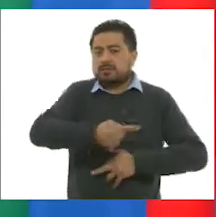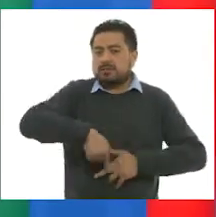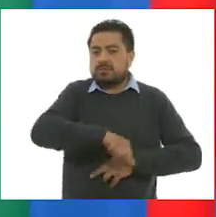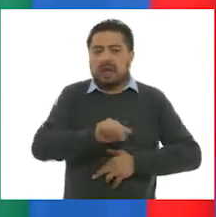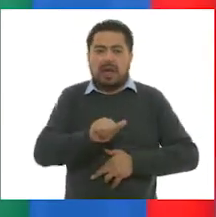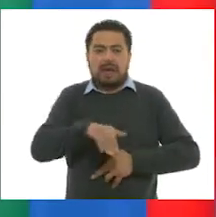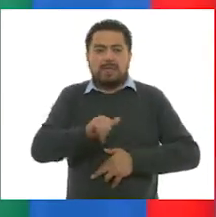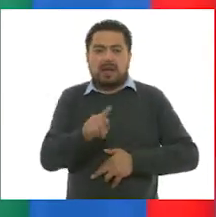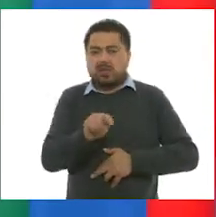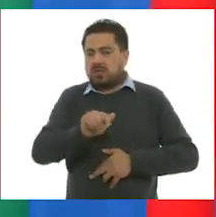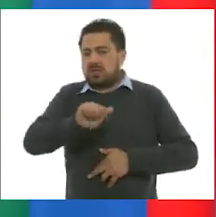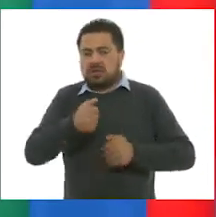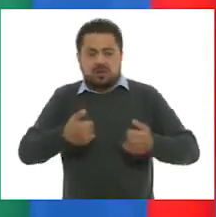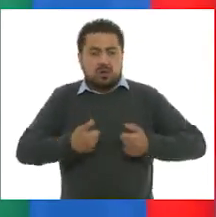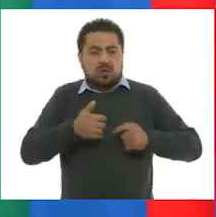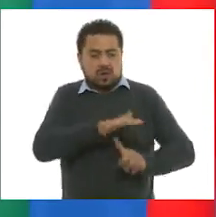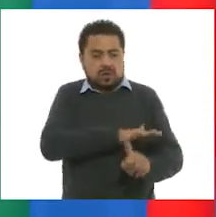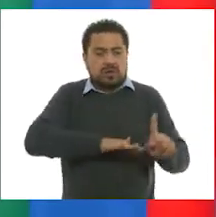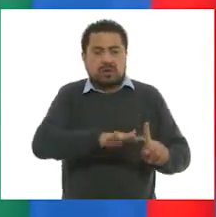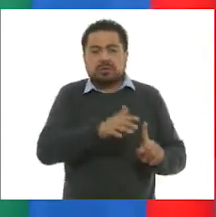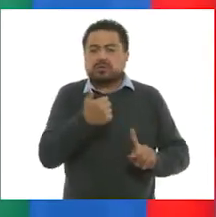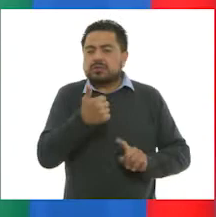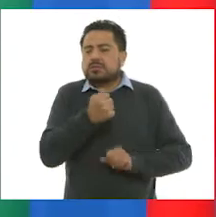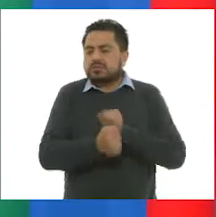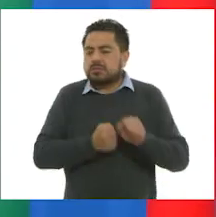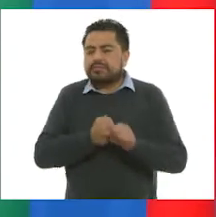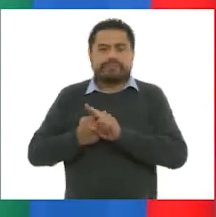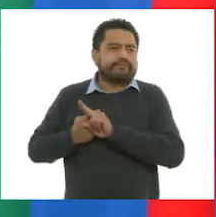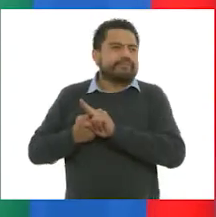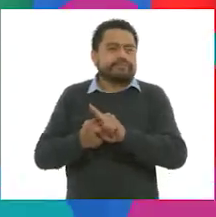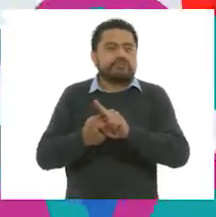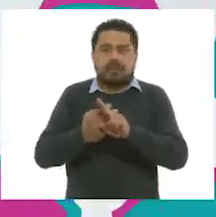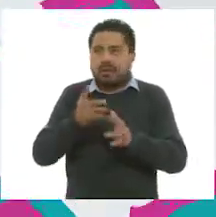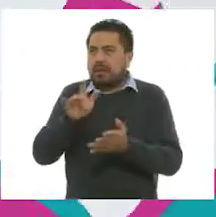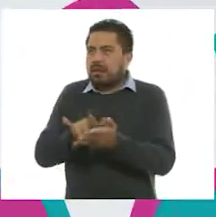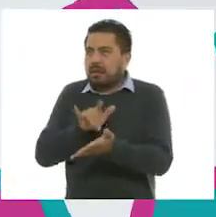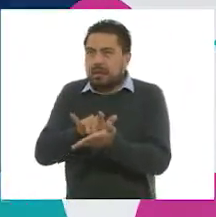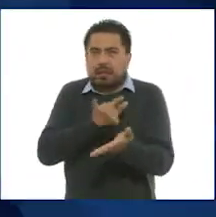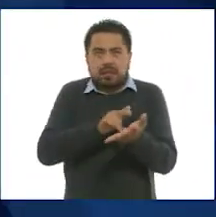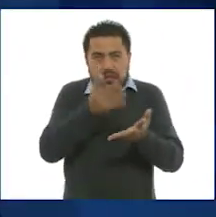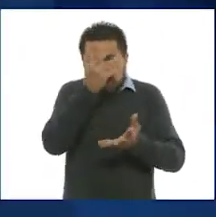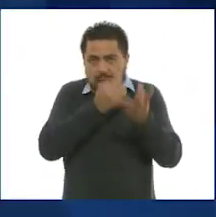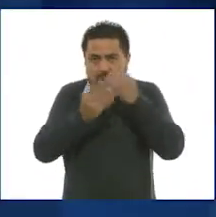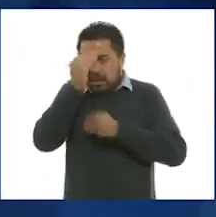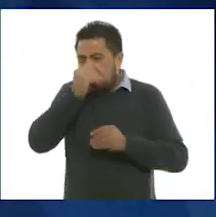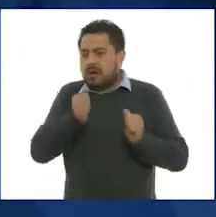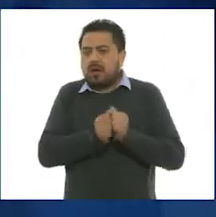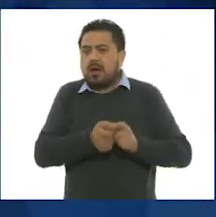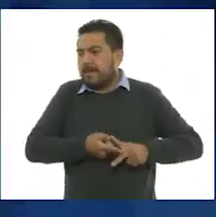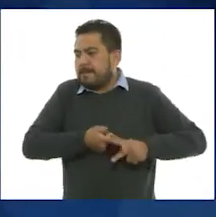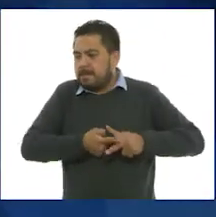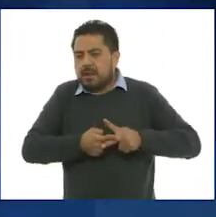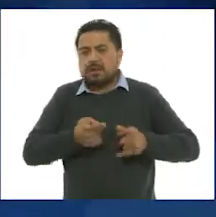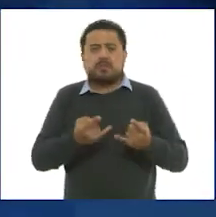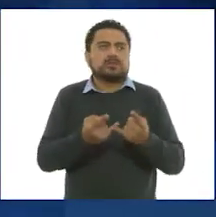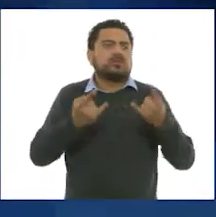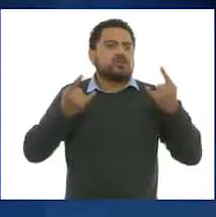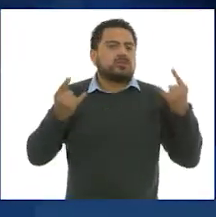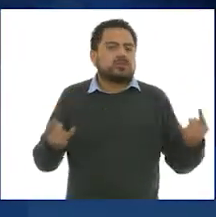amautas, estos jóvenes nobles durante 6 años adquirían conocimientos en matemáticas,